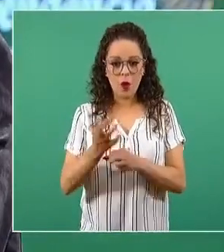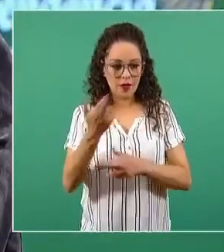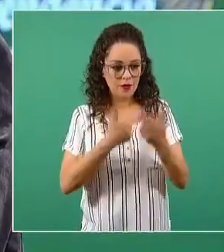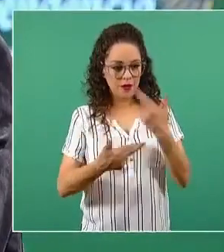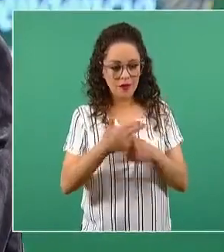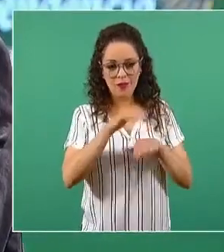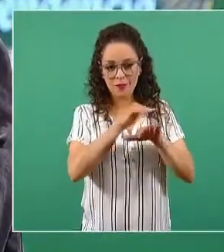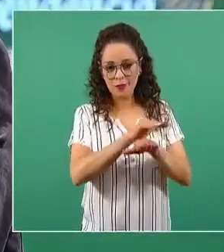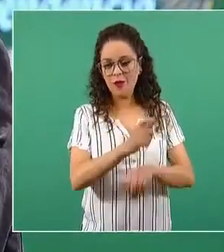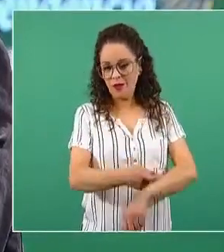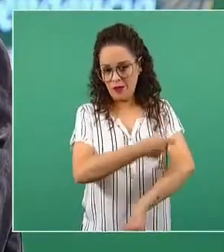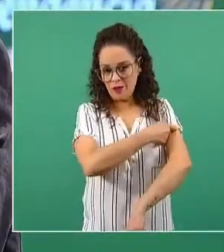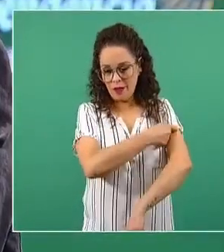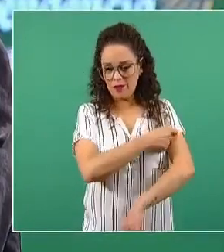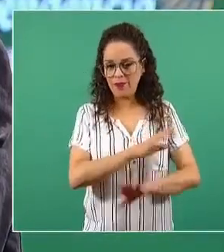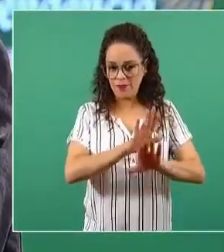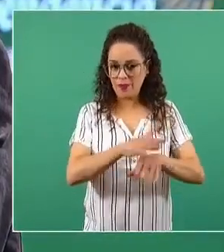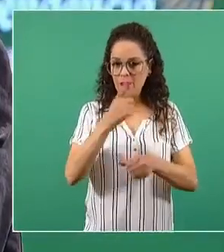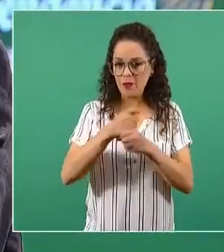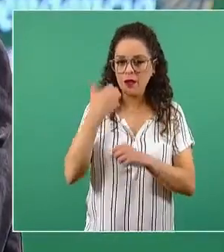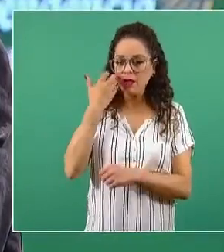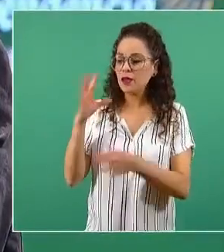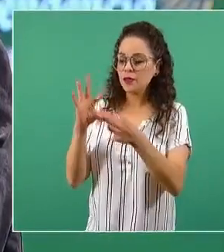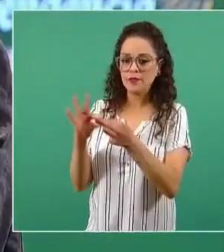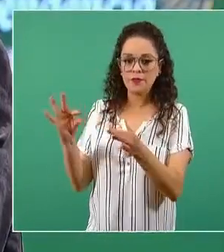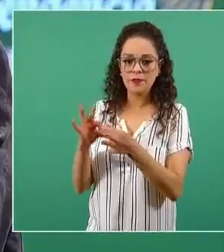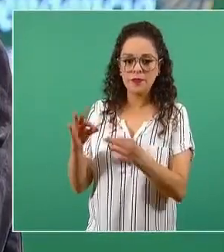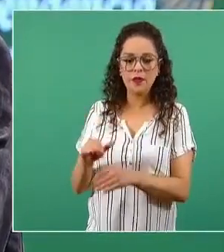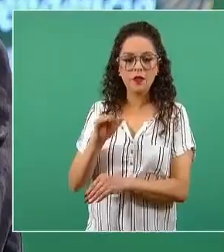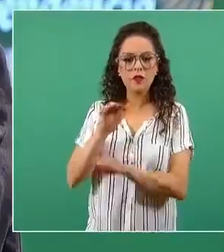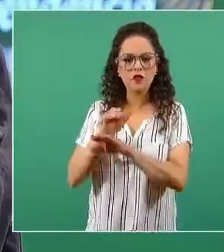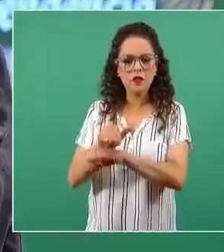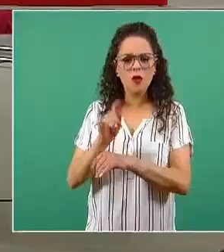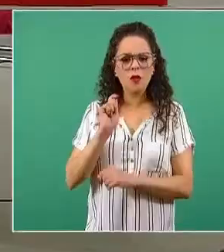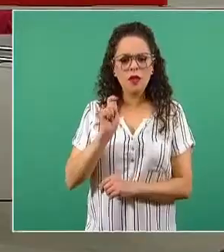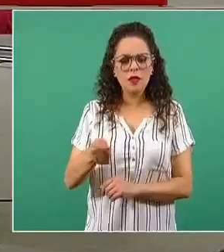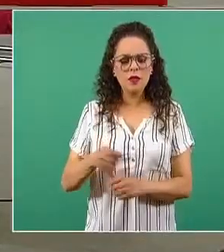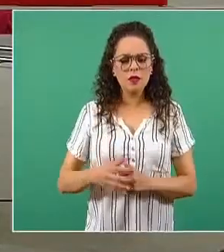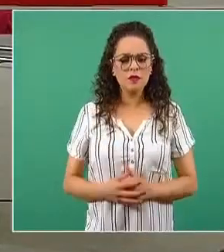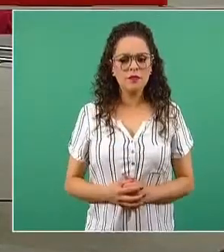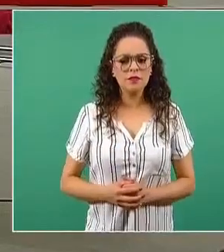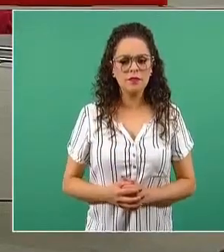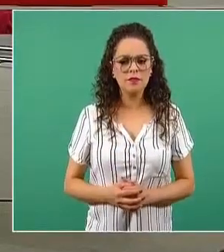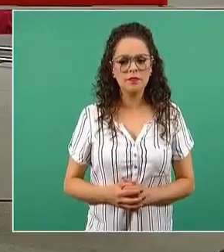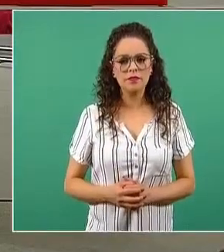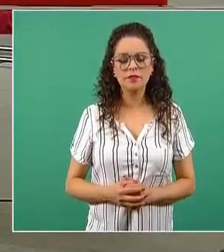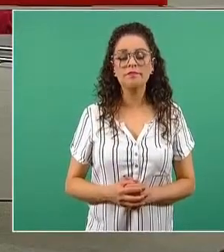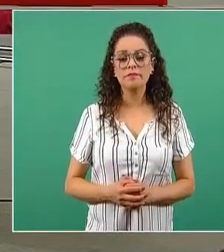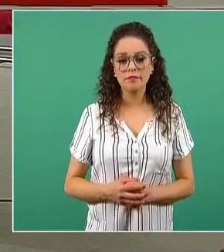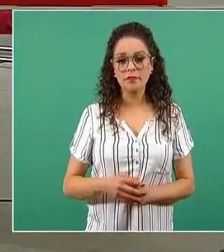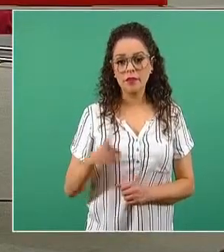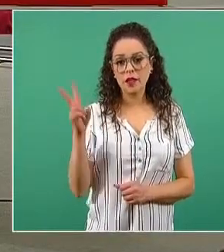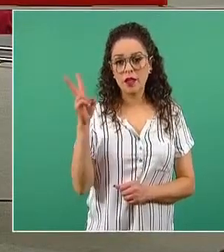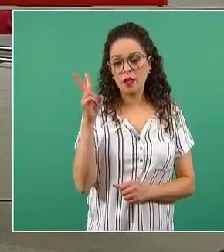vacunas, es el tema de los dispositivos, los